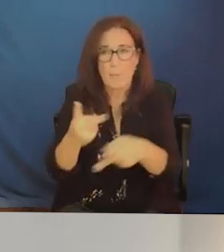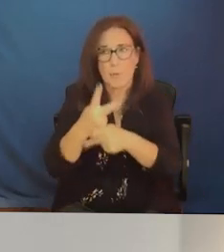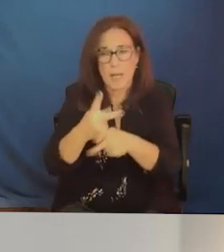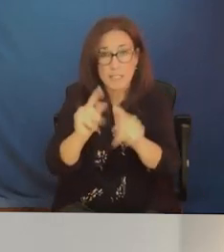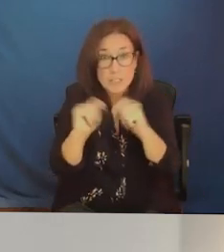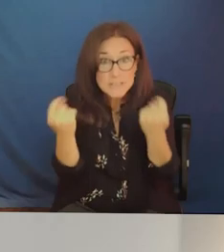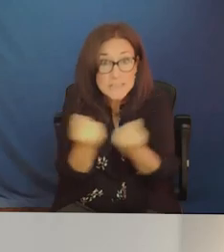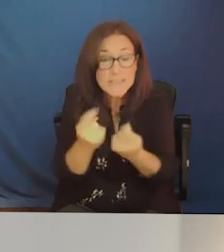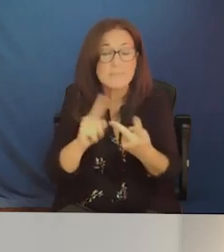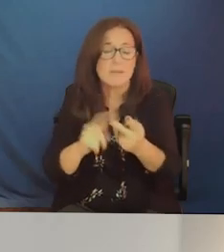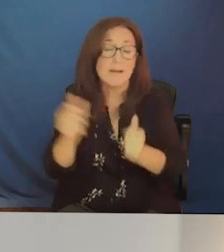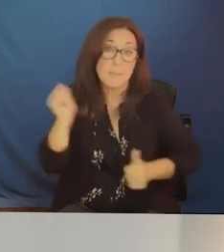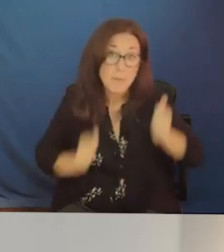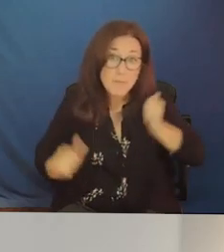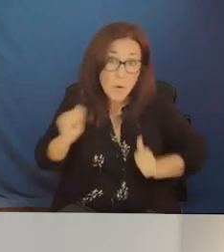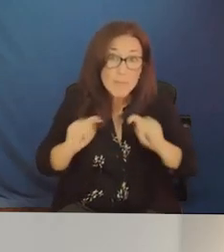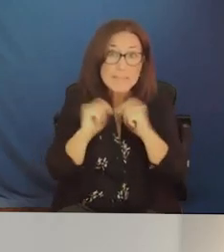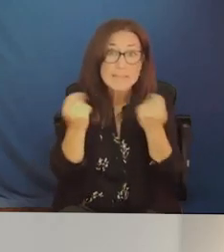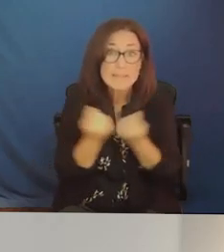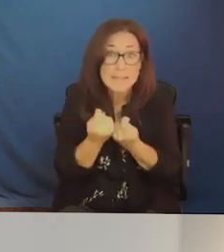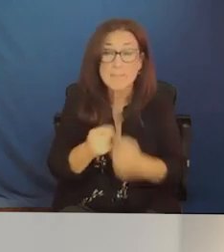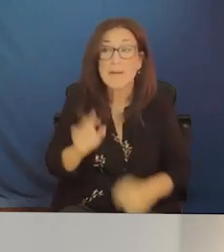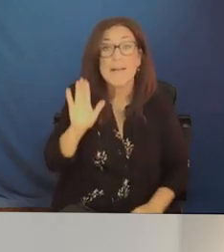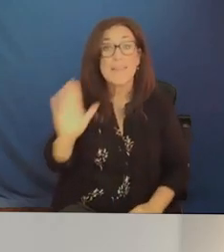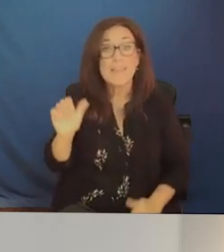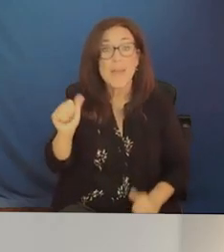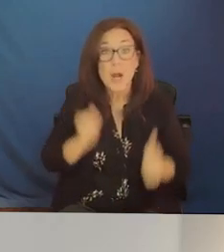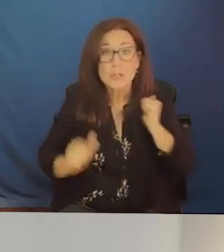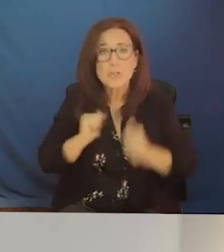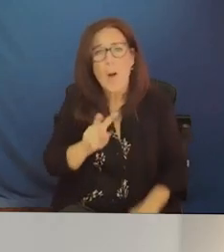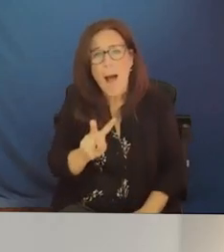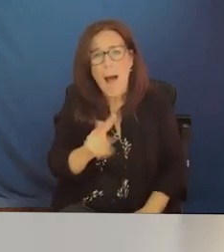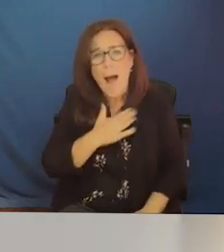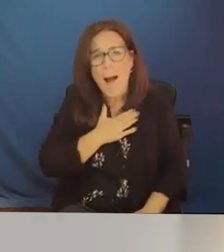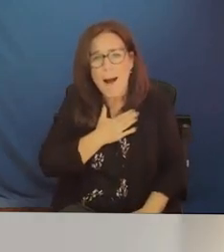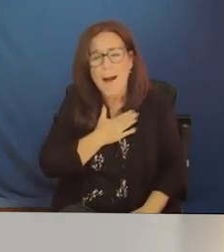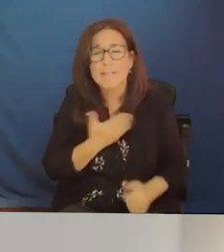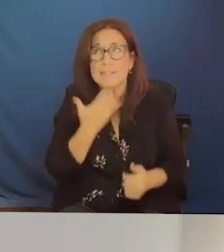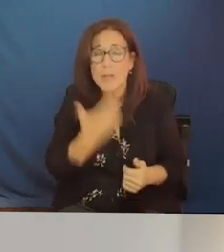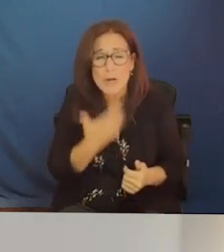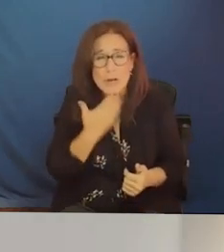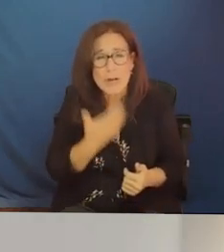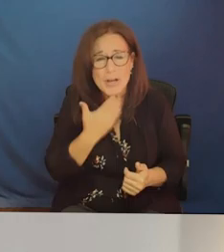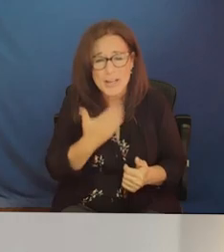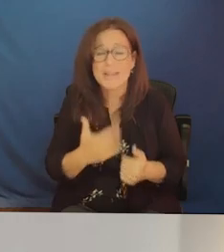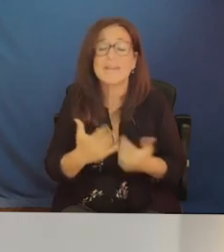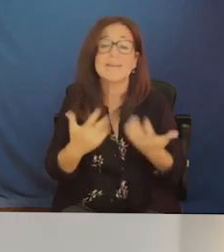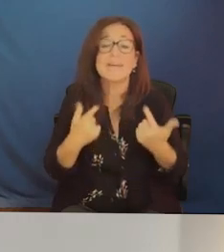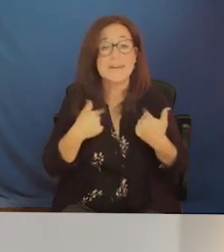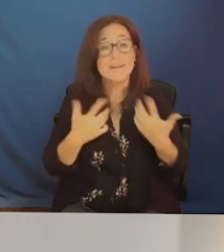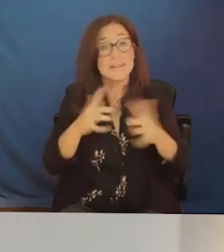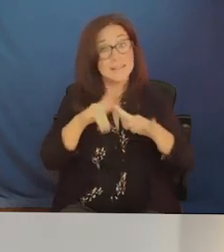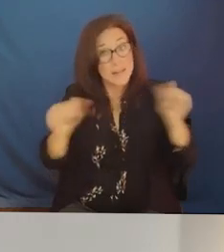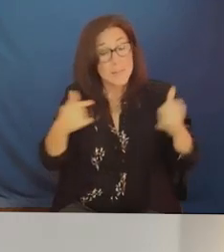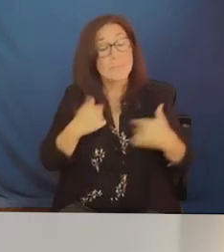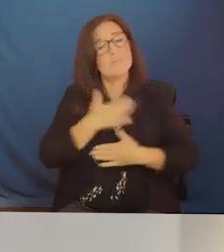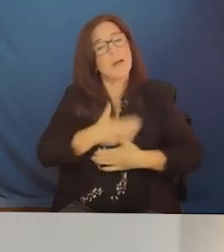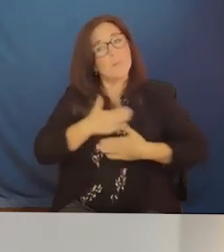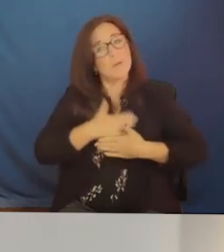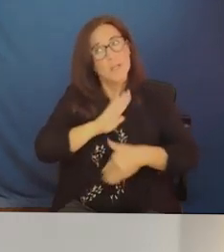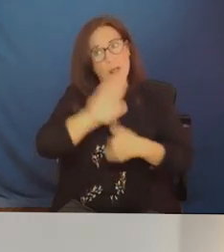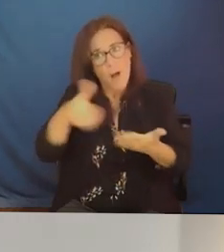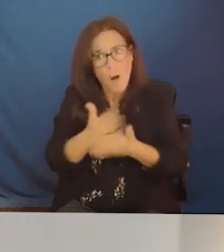felicidades al equipo de artistas este show es realmente muy entretenido y ree yo realmente aprecio todos los que estuvieron